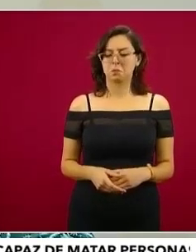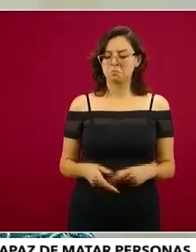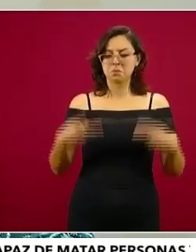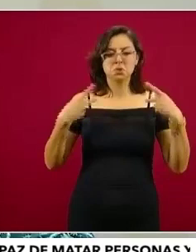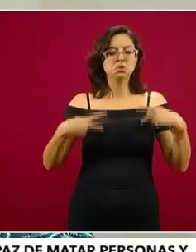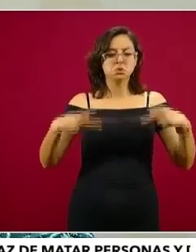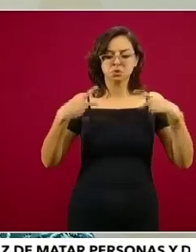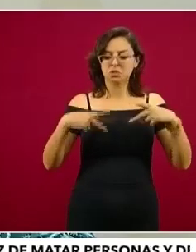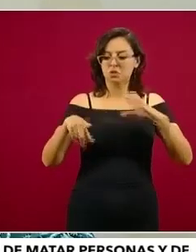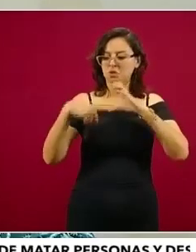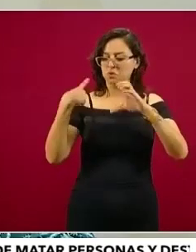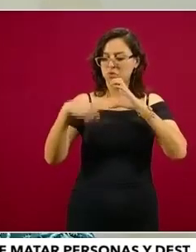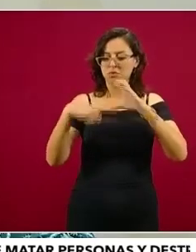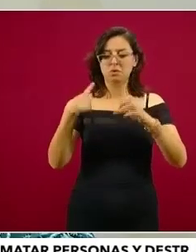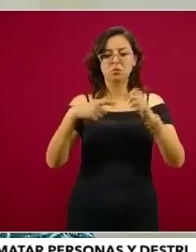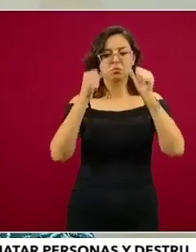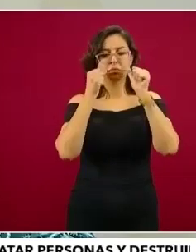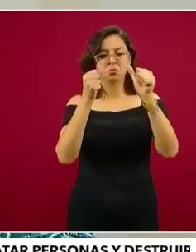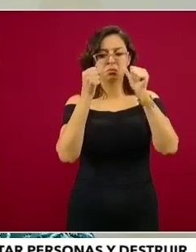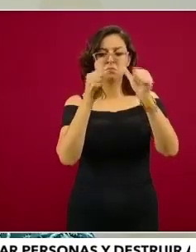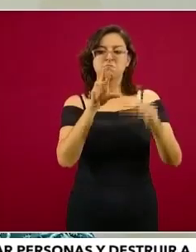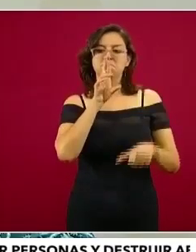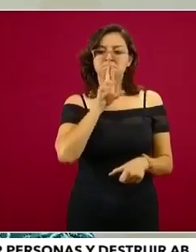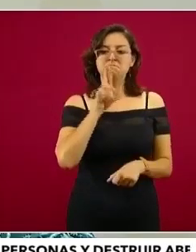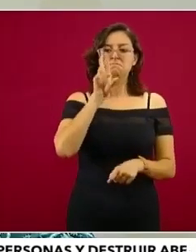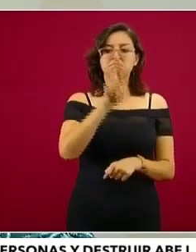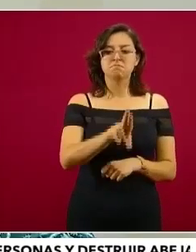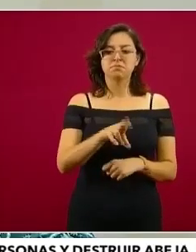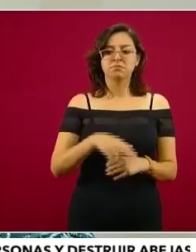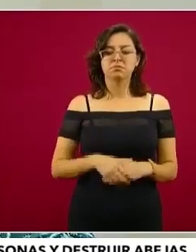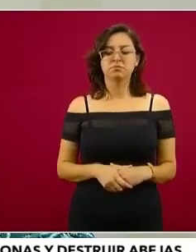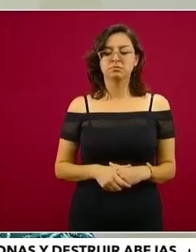estar al tanto de dar esa información.